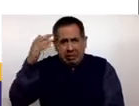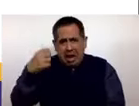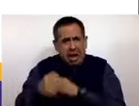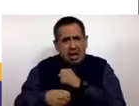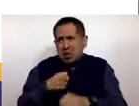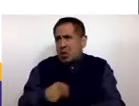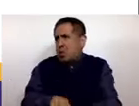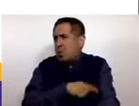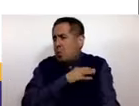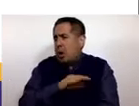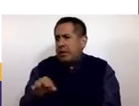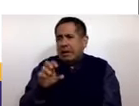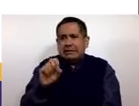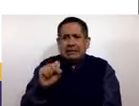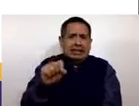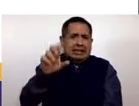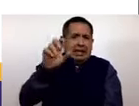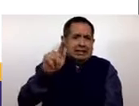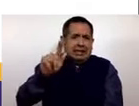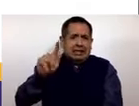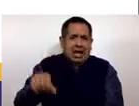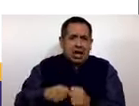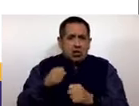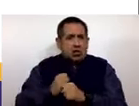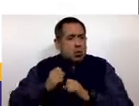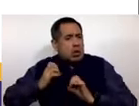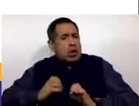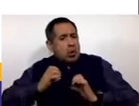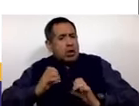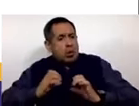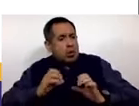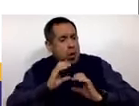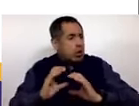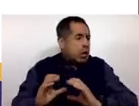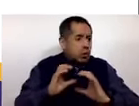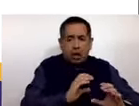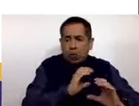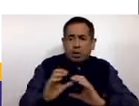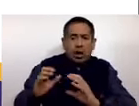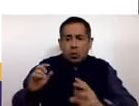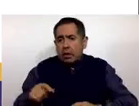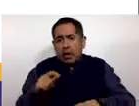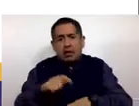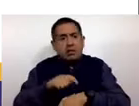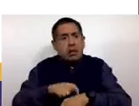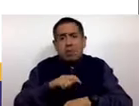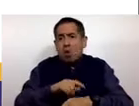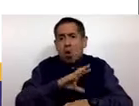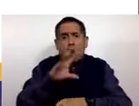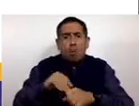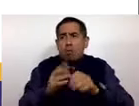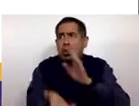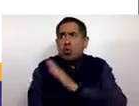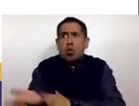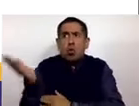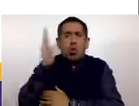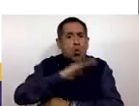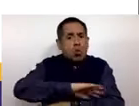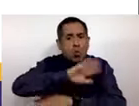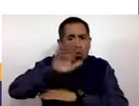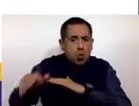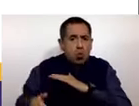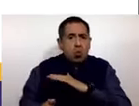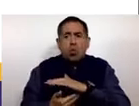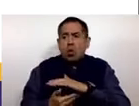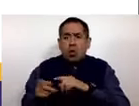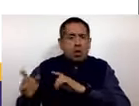de 60 años, 70 años más, como cuidadora de tiempo completo. Entonces, creo que